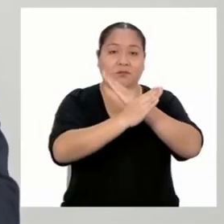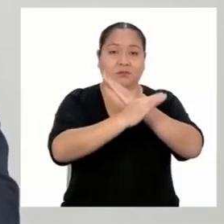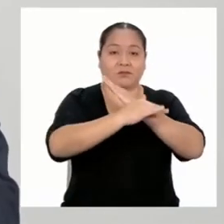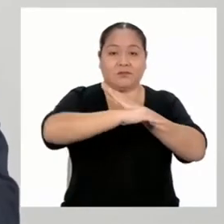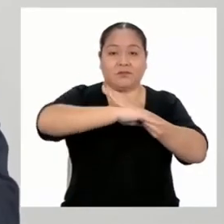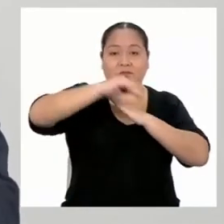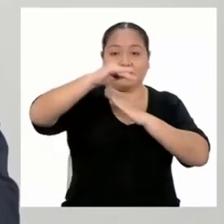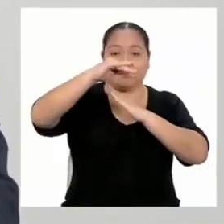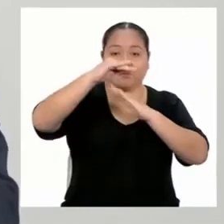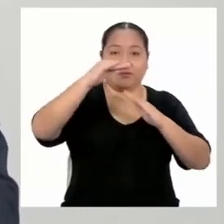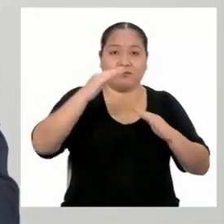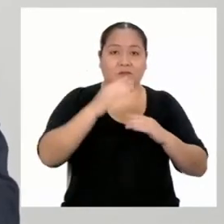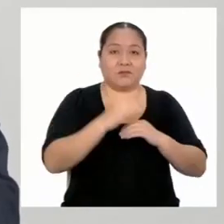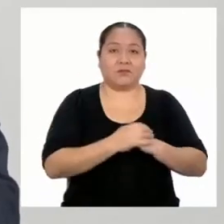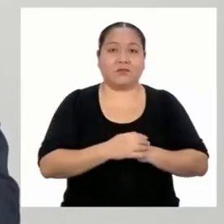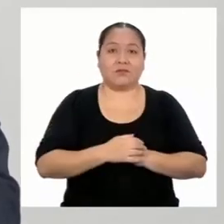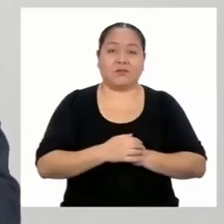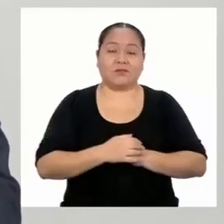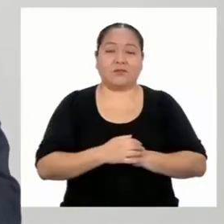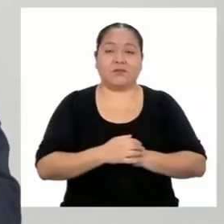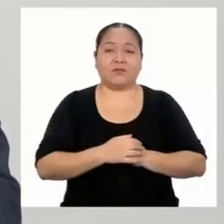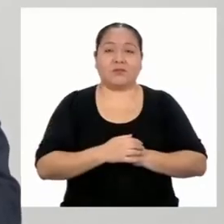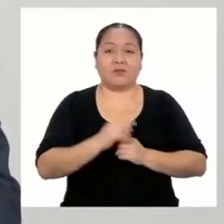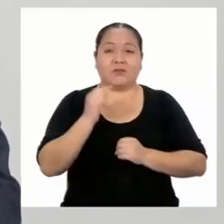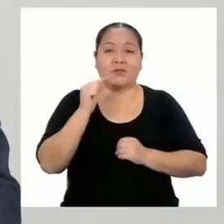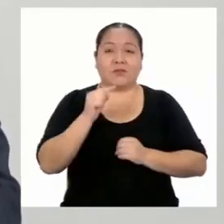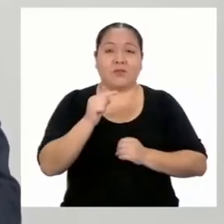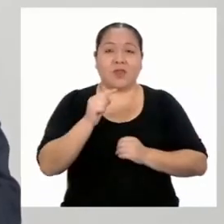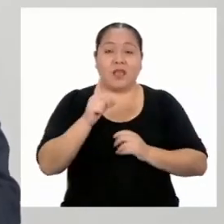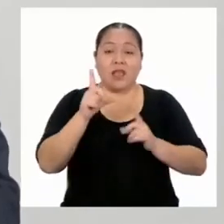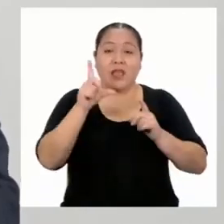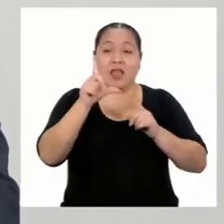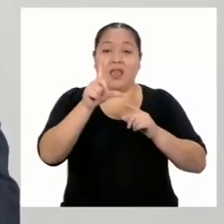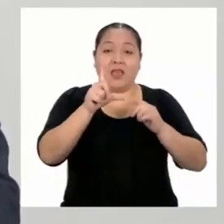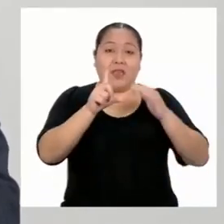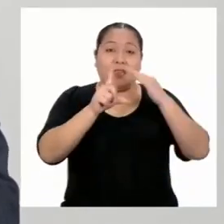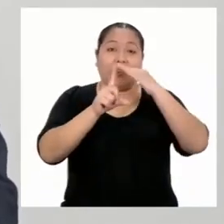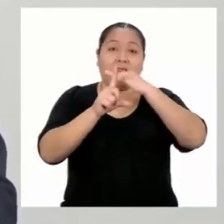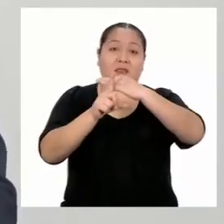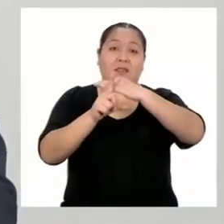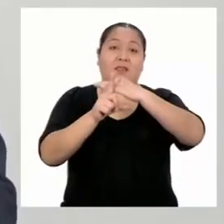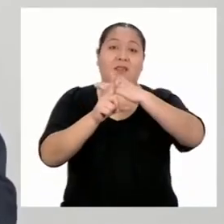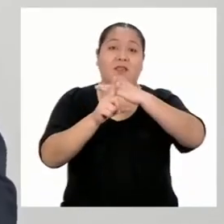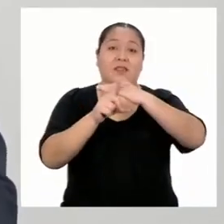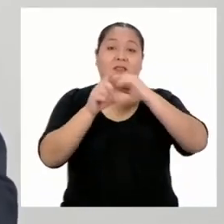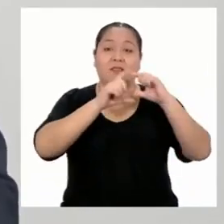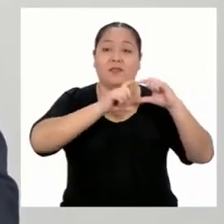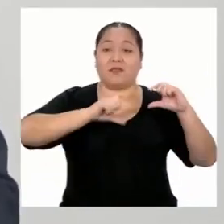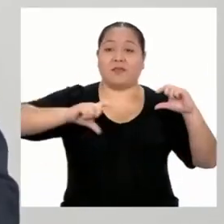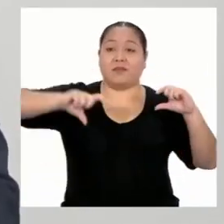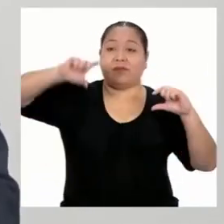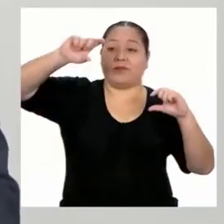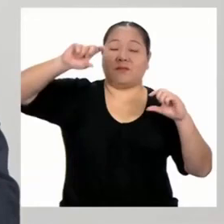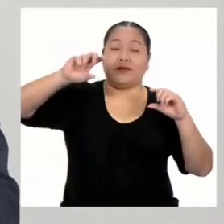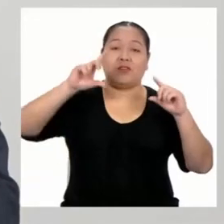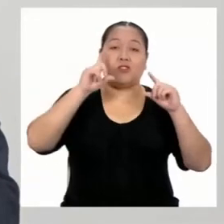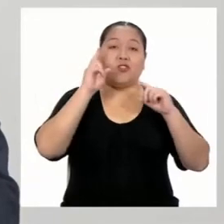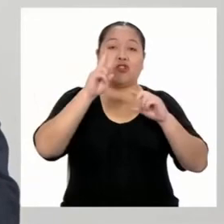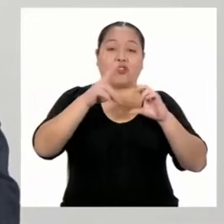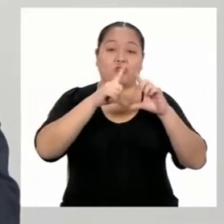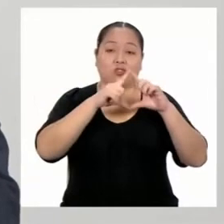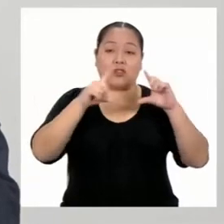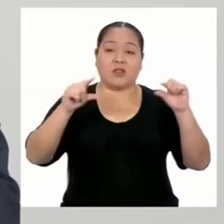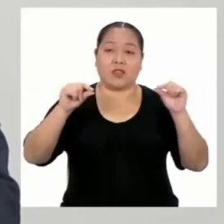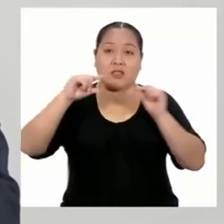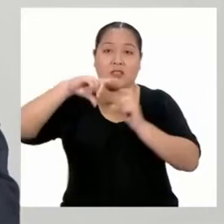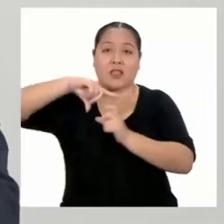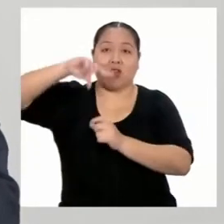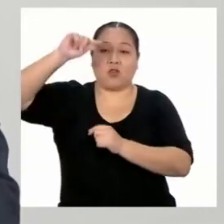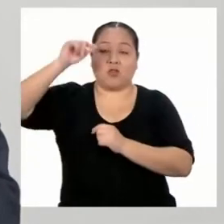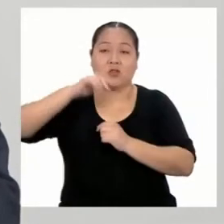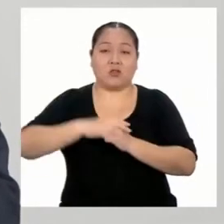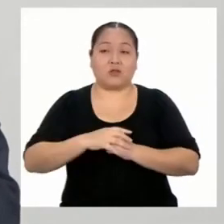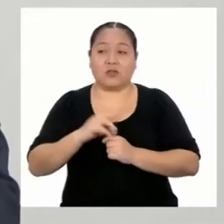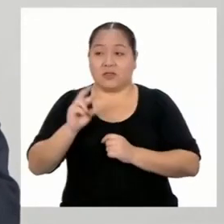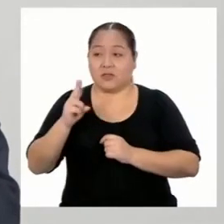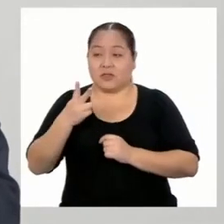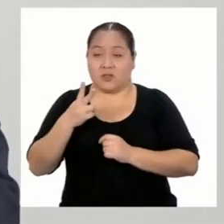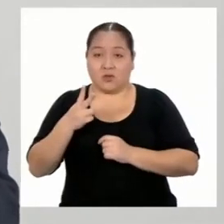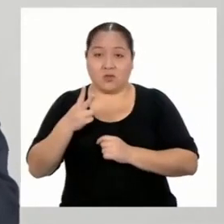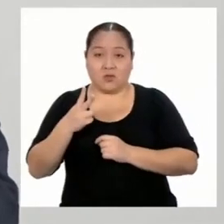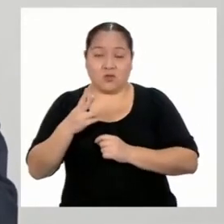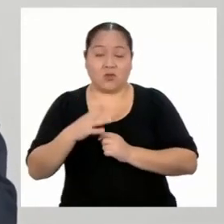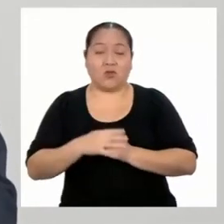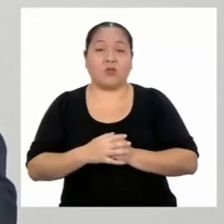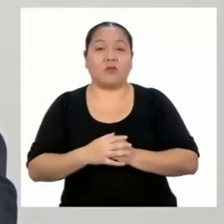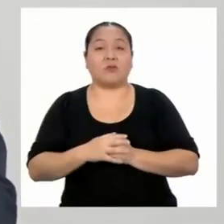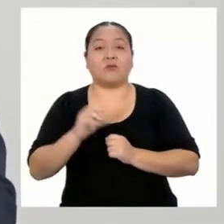espacio en forma de L. Hallamos su área convirtiéndola en 2 rectángulos. Por otro lado, en el segundo